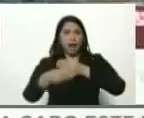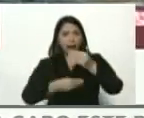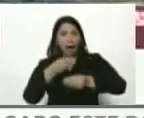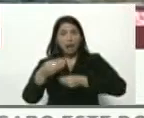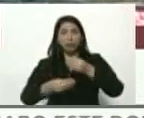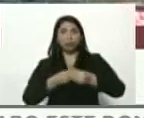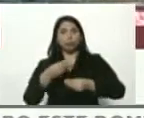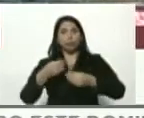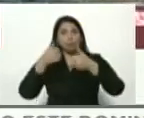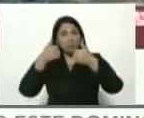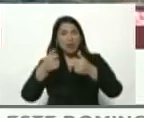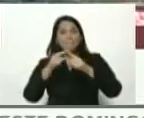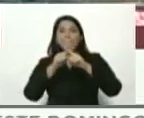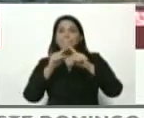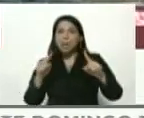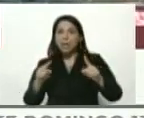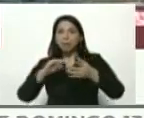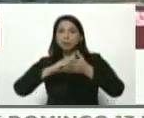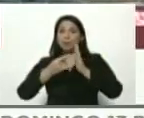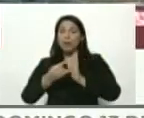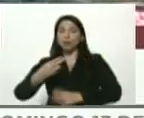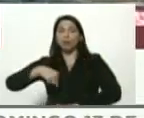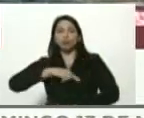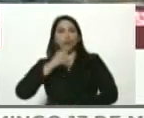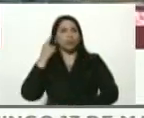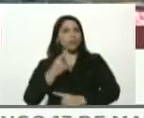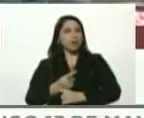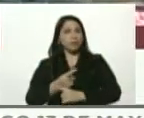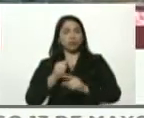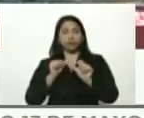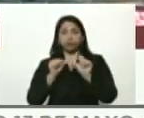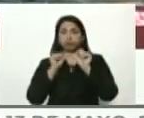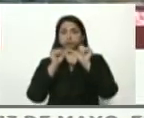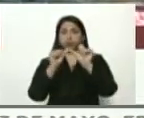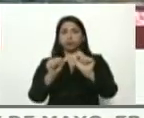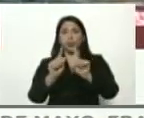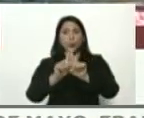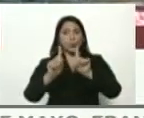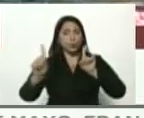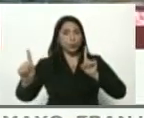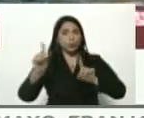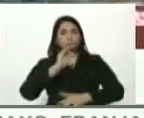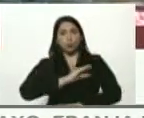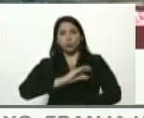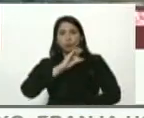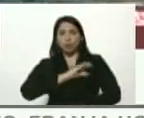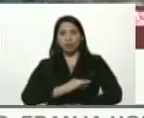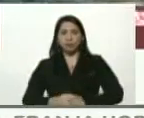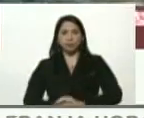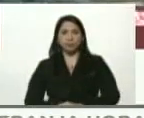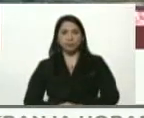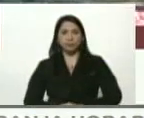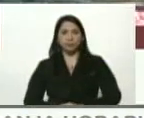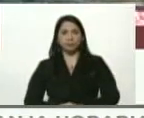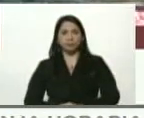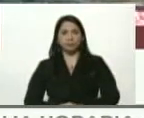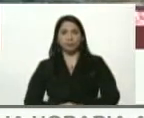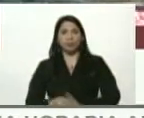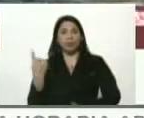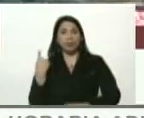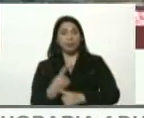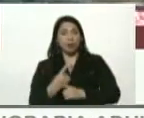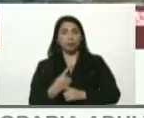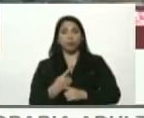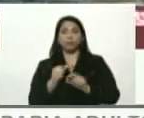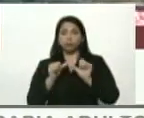fruto. Pero, sin embargo, nosotros debemos mantener el aislamiento social, debemos